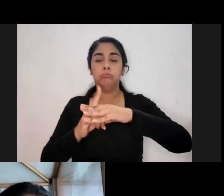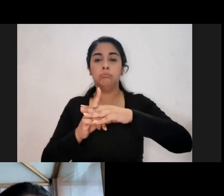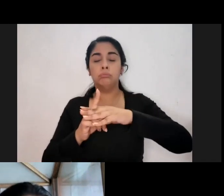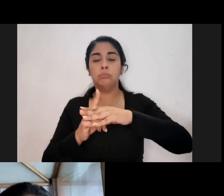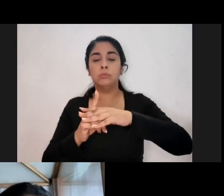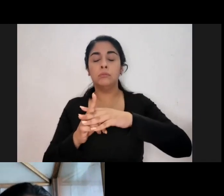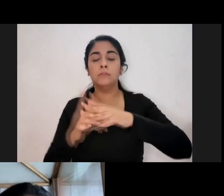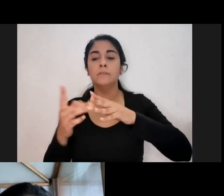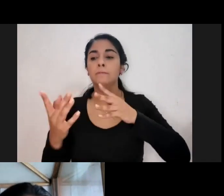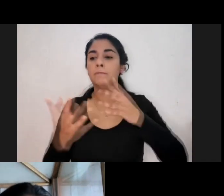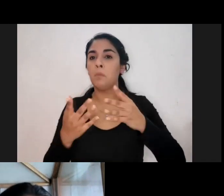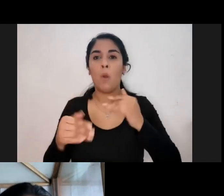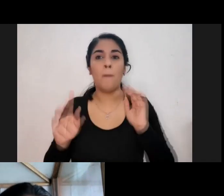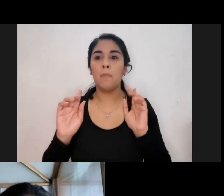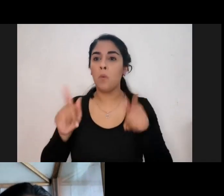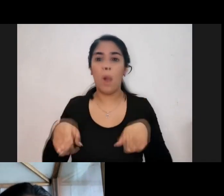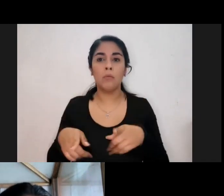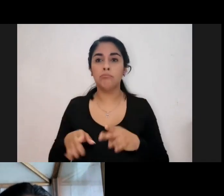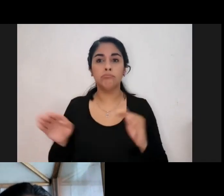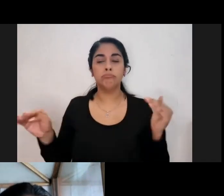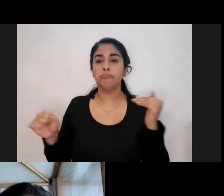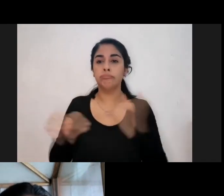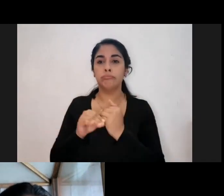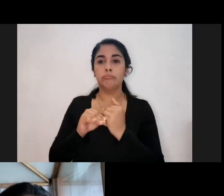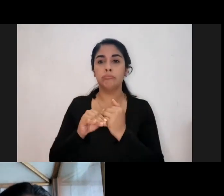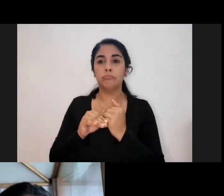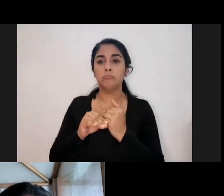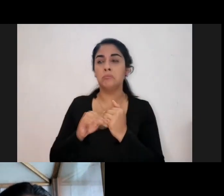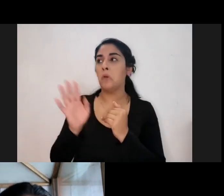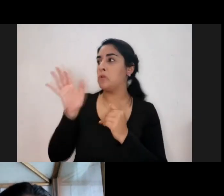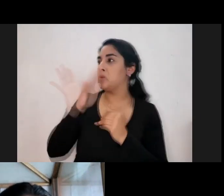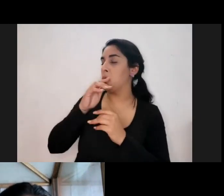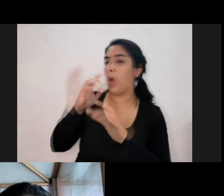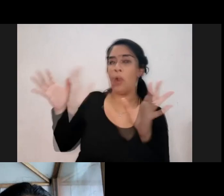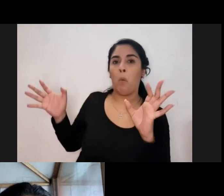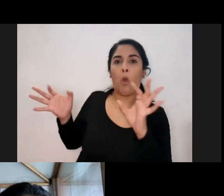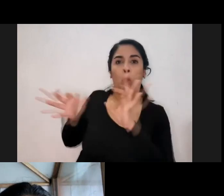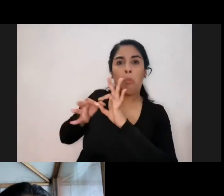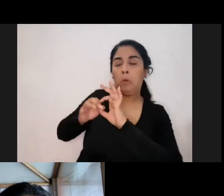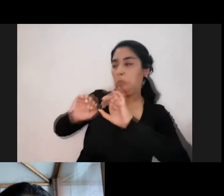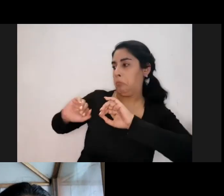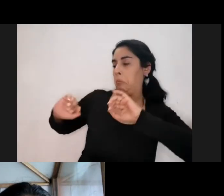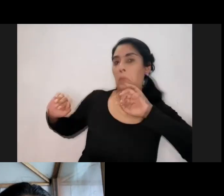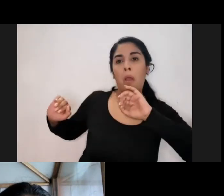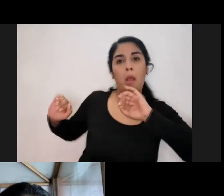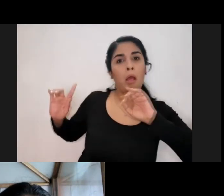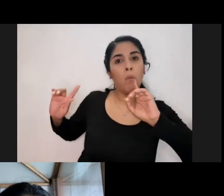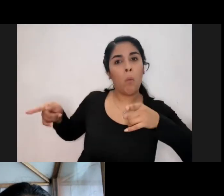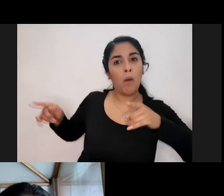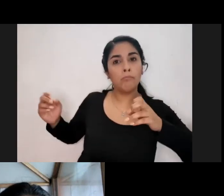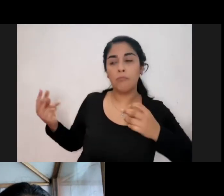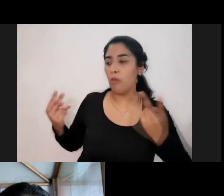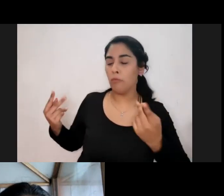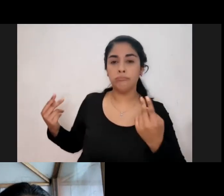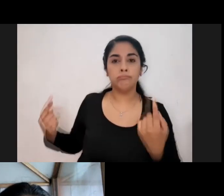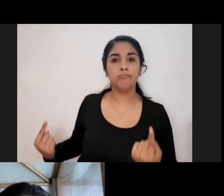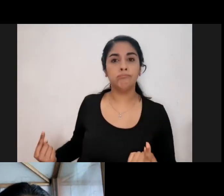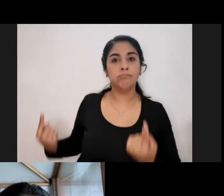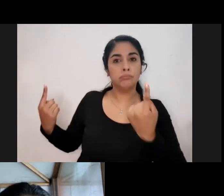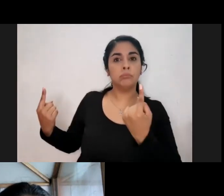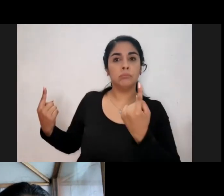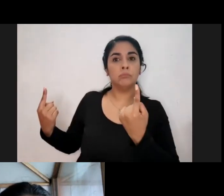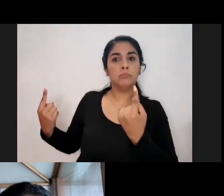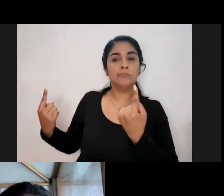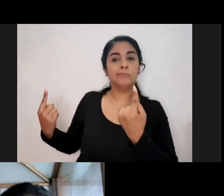de manera igual, ¿ya? Sin tener una comunicación entre ellos. Por lo tanto, eso nos hace pensar que